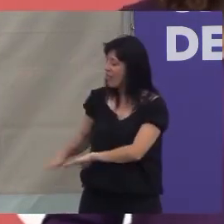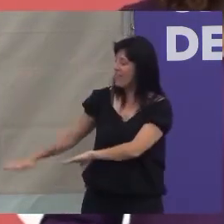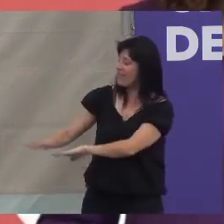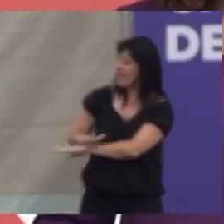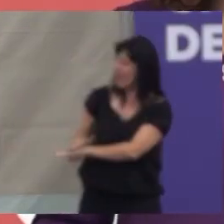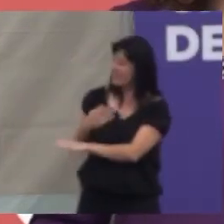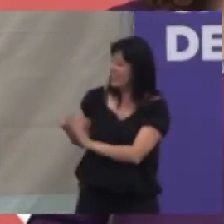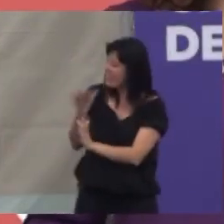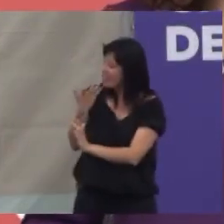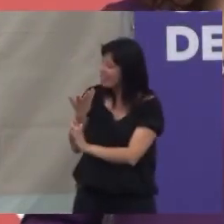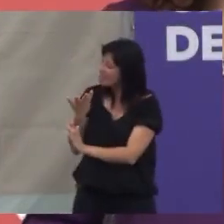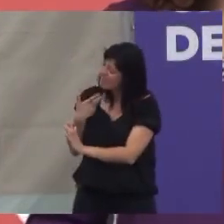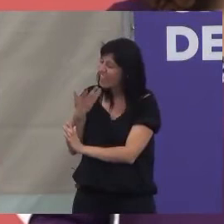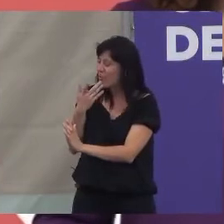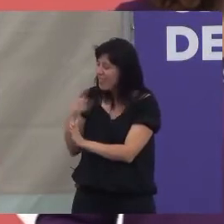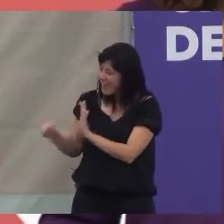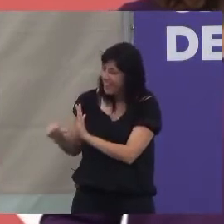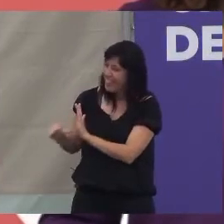desde cerca.